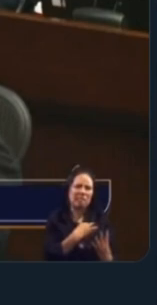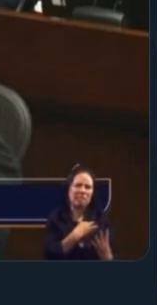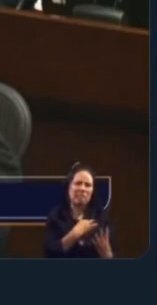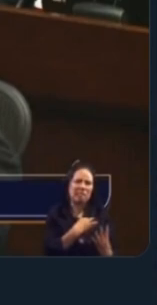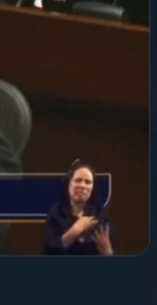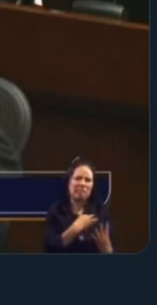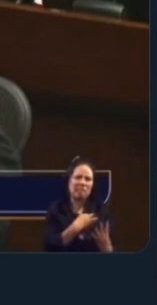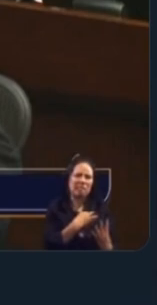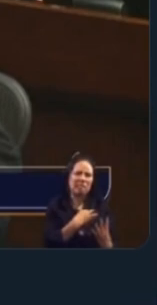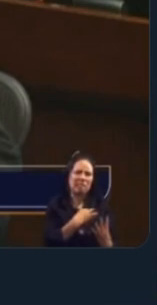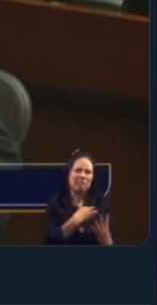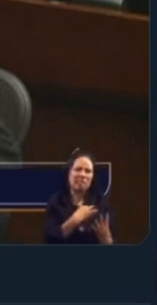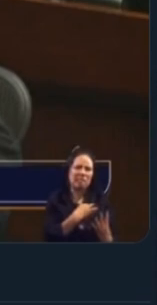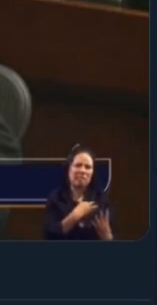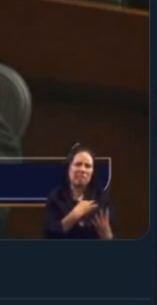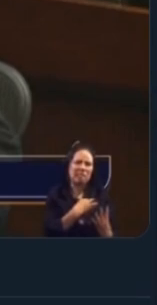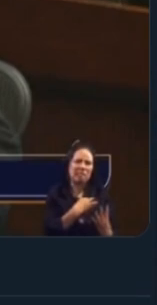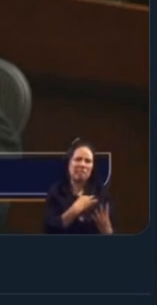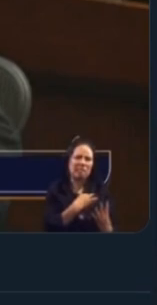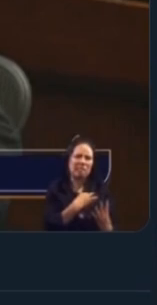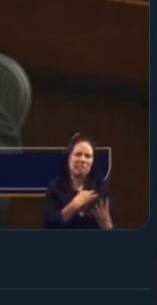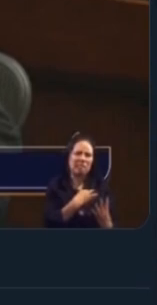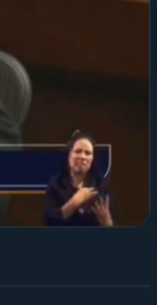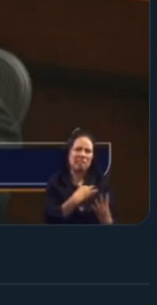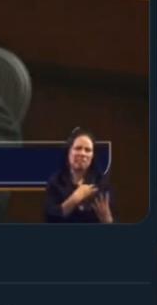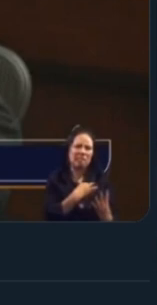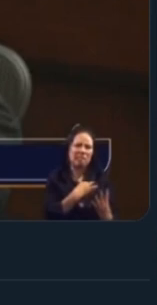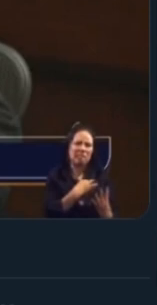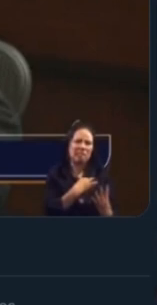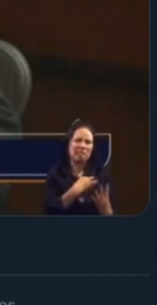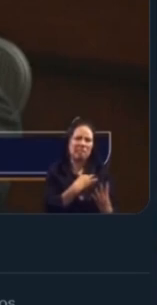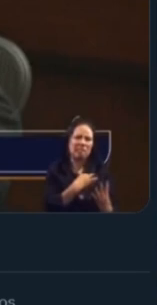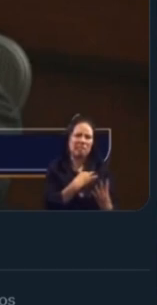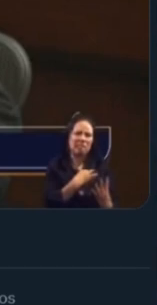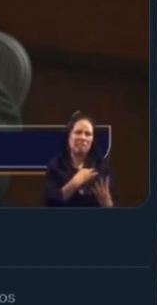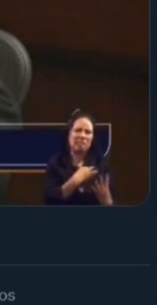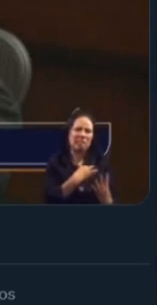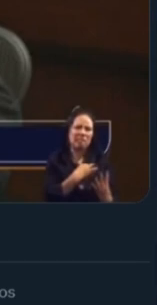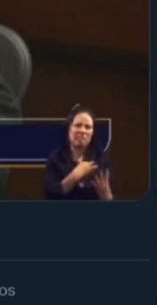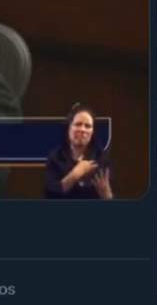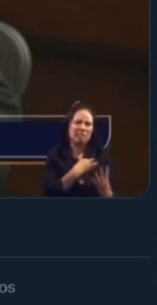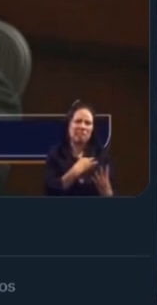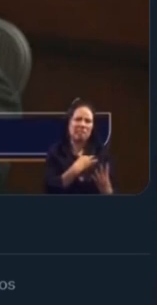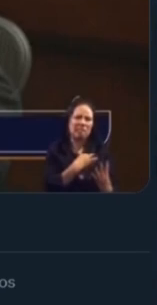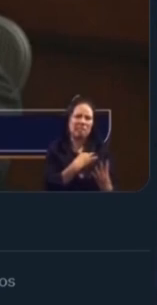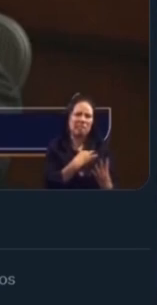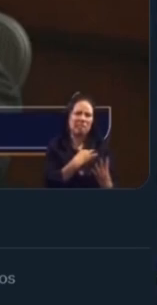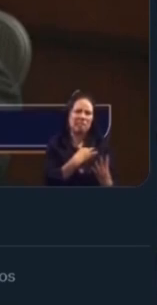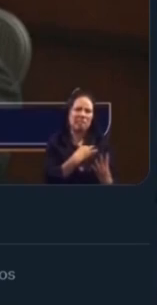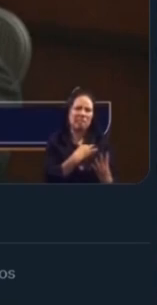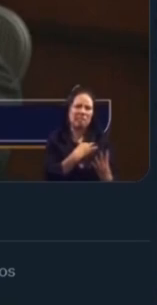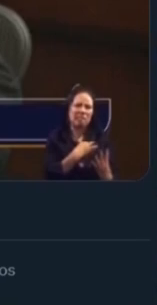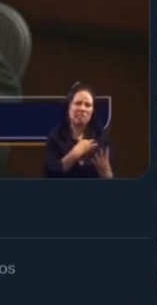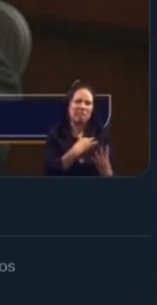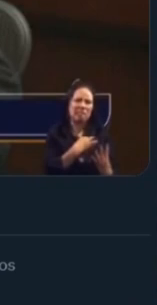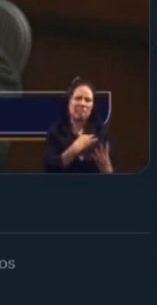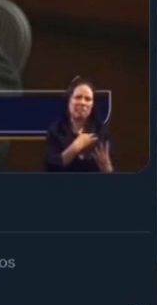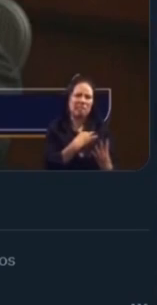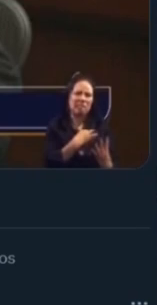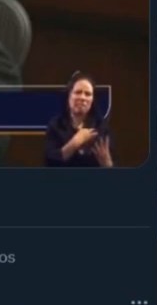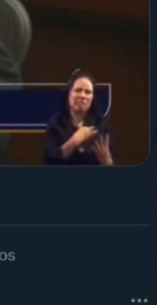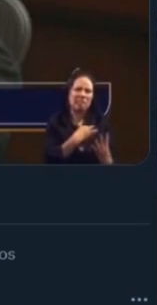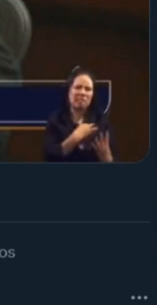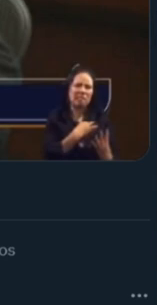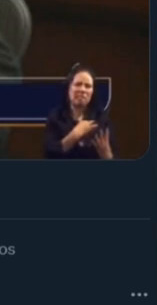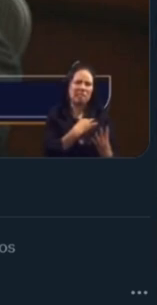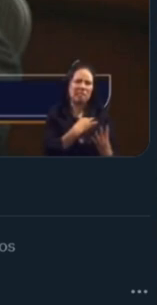nuestra tarea de desenmascarar a Gustavo Petro y este gobierno que ni es el cambio ni es democrático Pero además